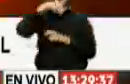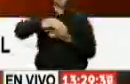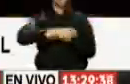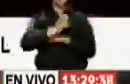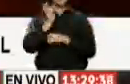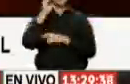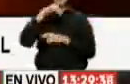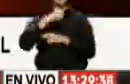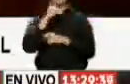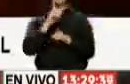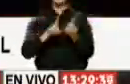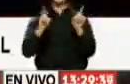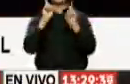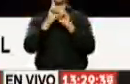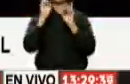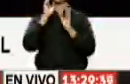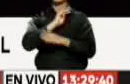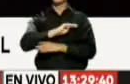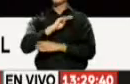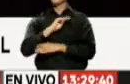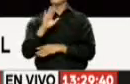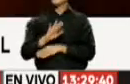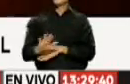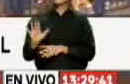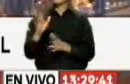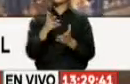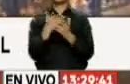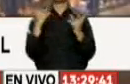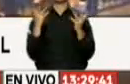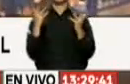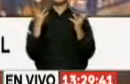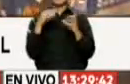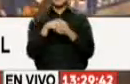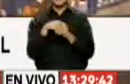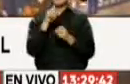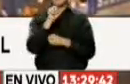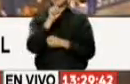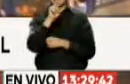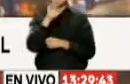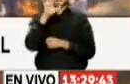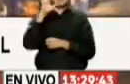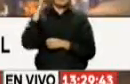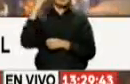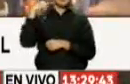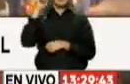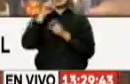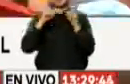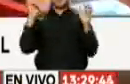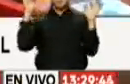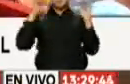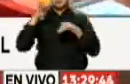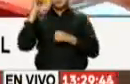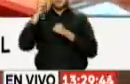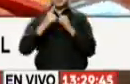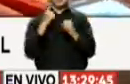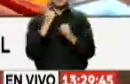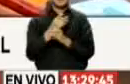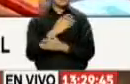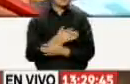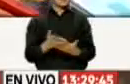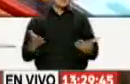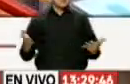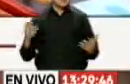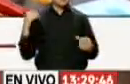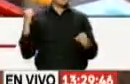Según datos que maneja el municipio porteño, el malecón recibe unas 25 millones de visitas al año. Así como hay